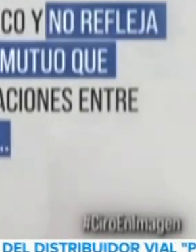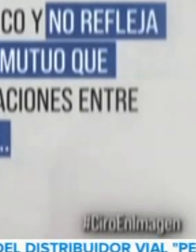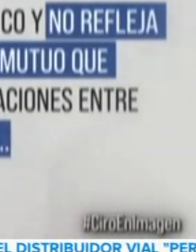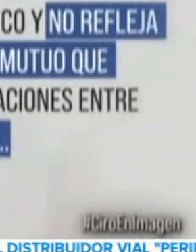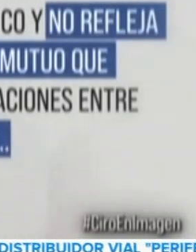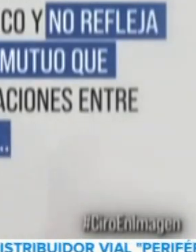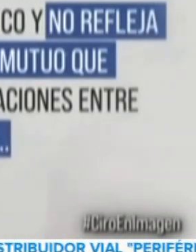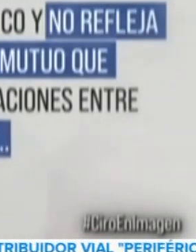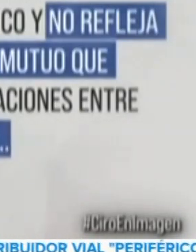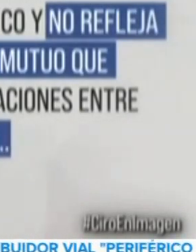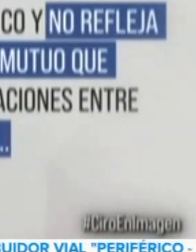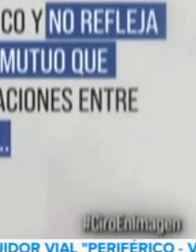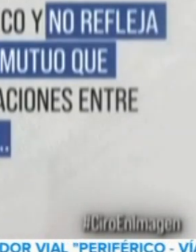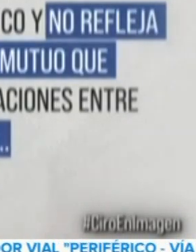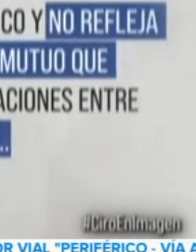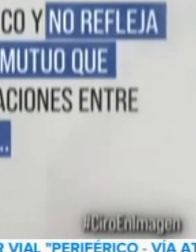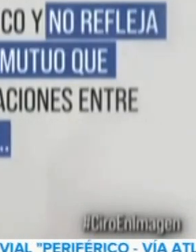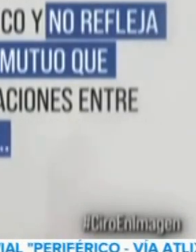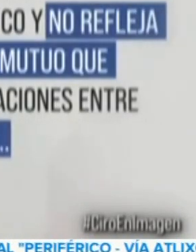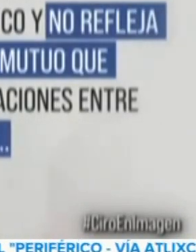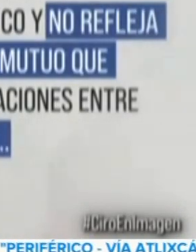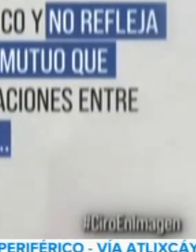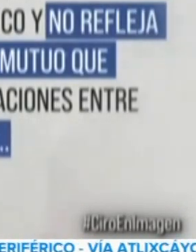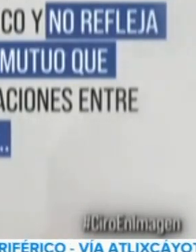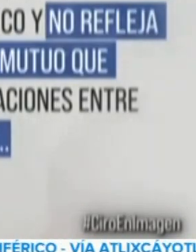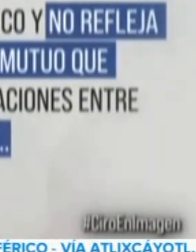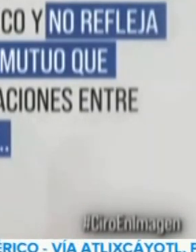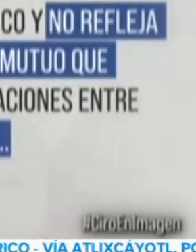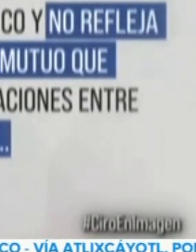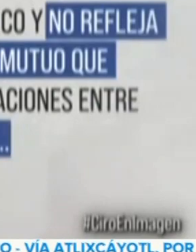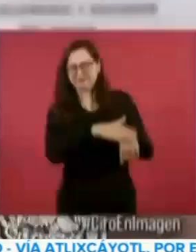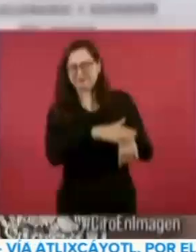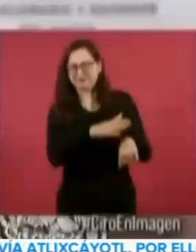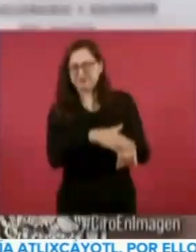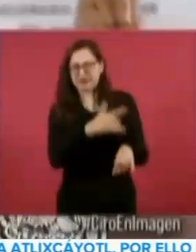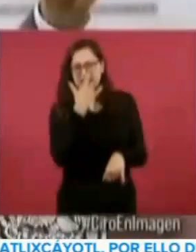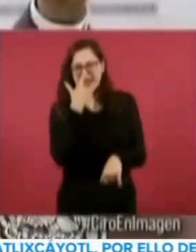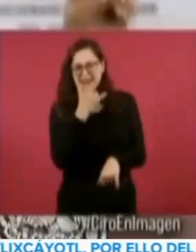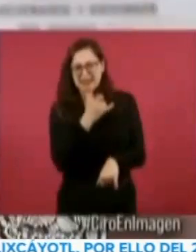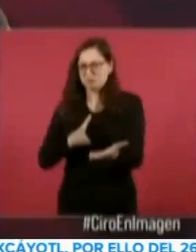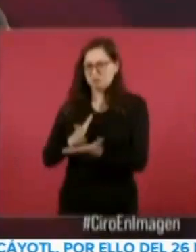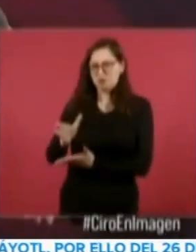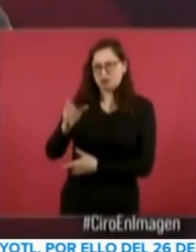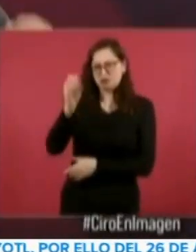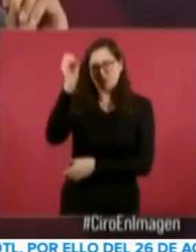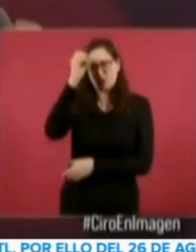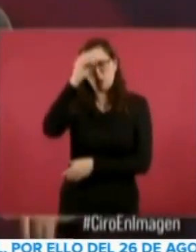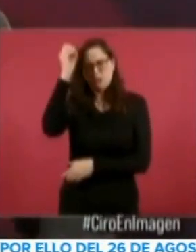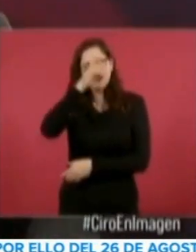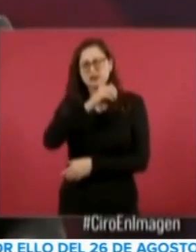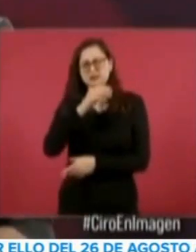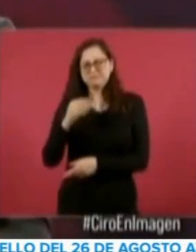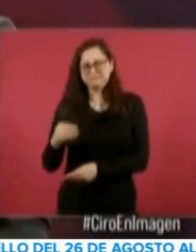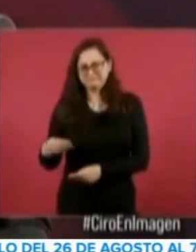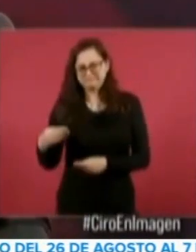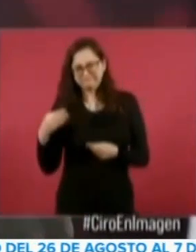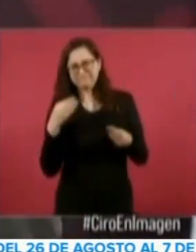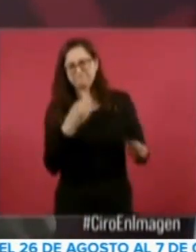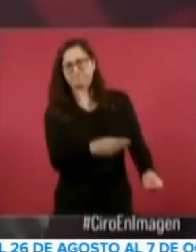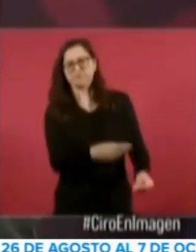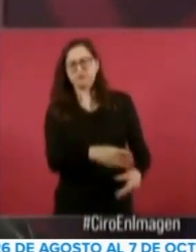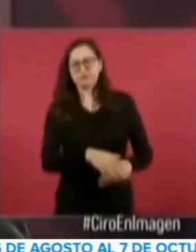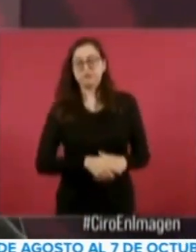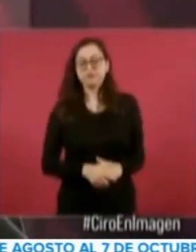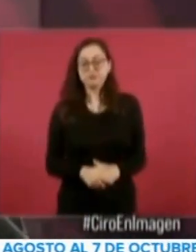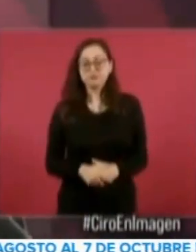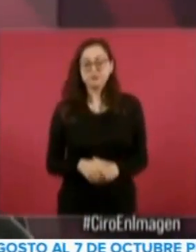mutuo que caracteriza las relaciones entre nuestros gobiernos. Sostengo lo que dio a